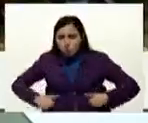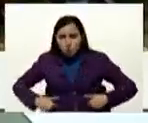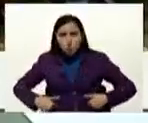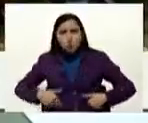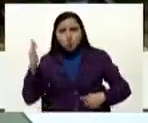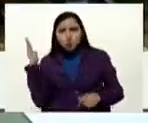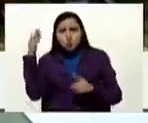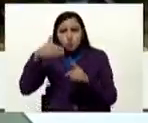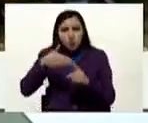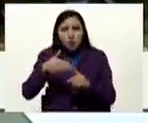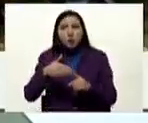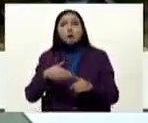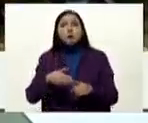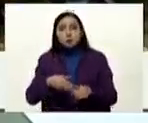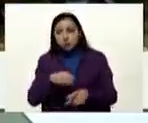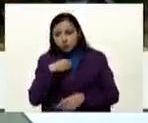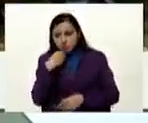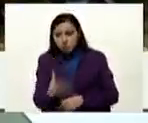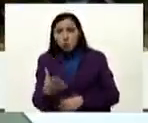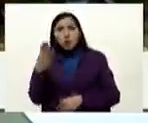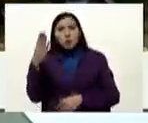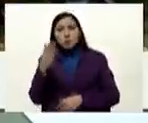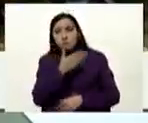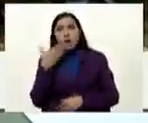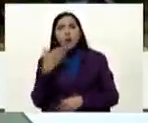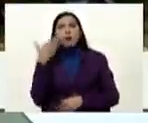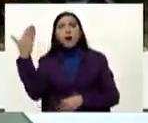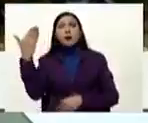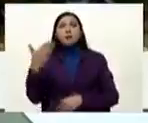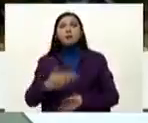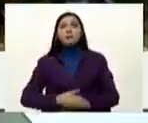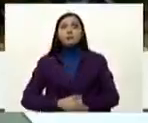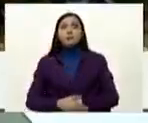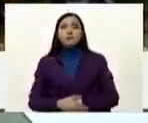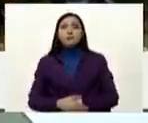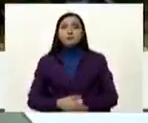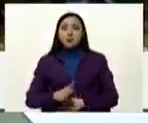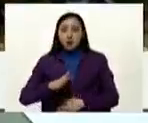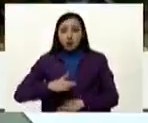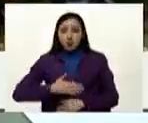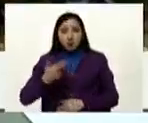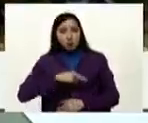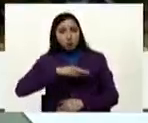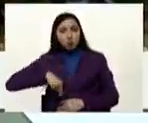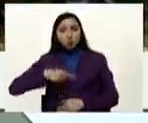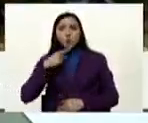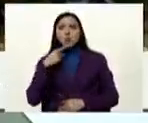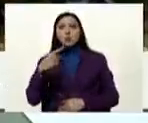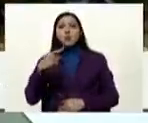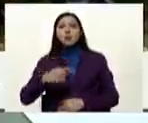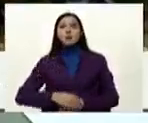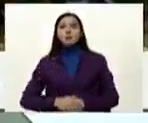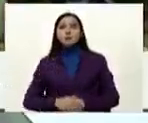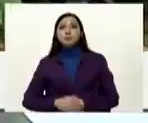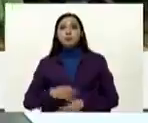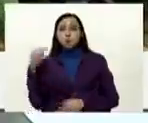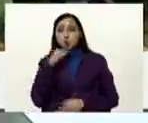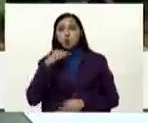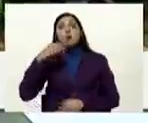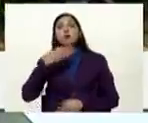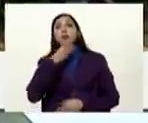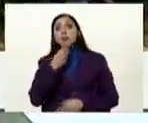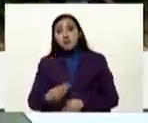a un buen punto, para poder nosotros decir, noviembre y